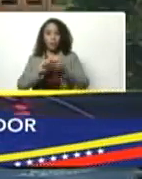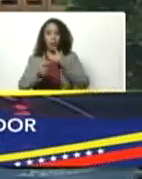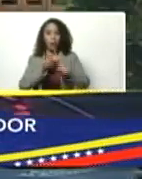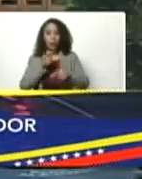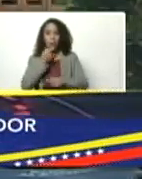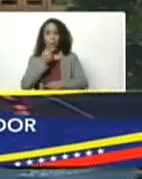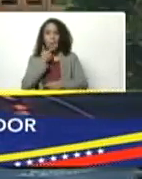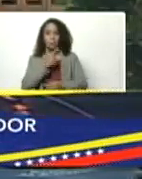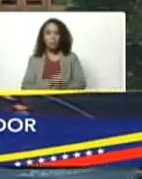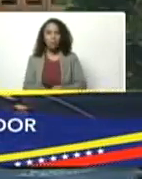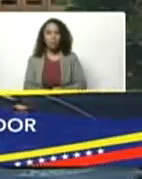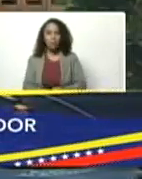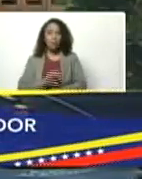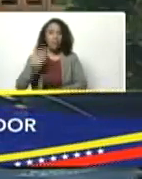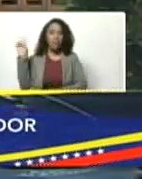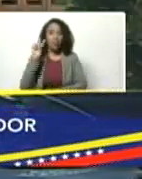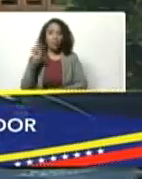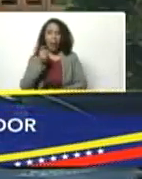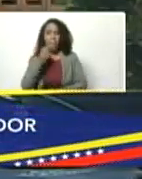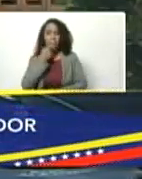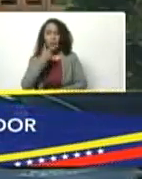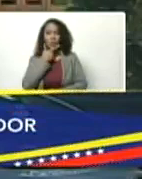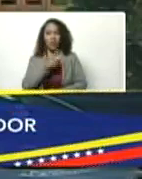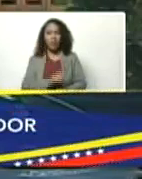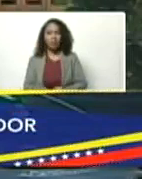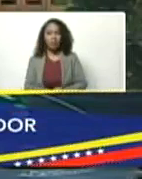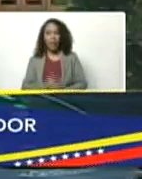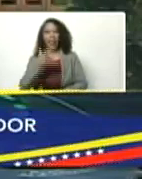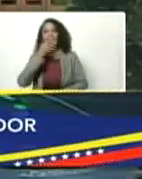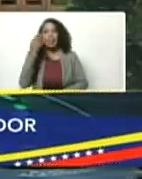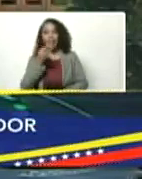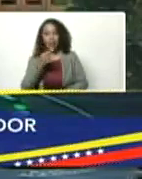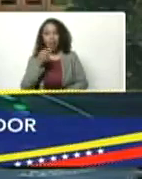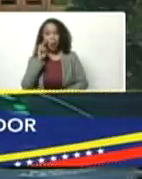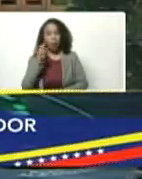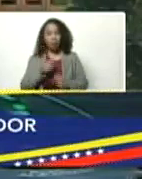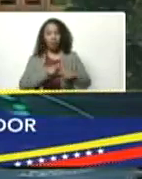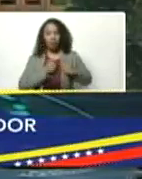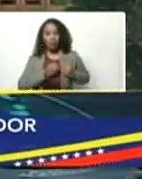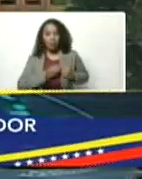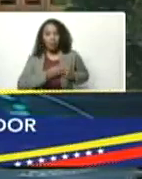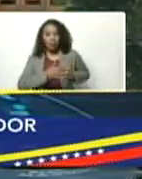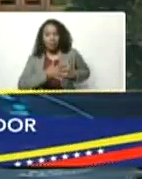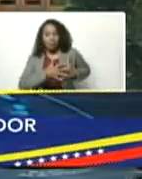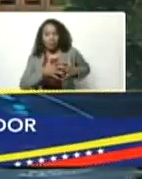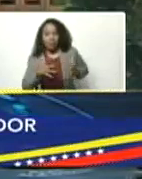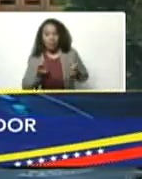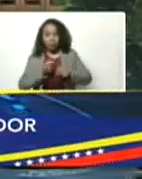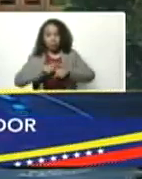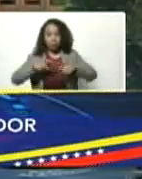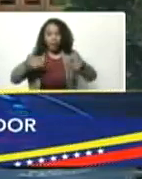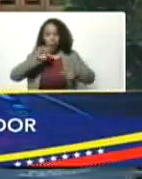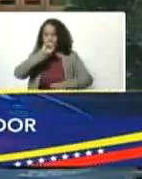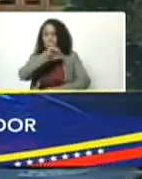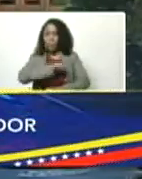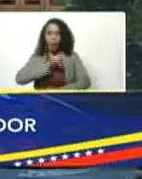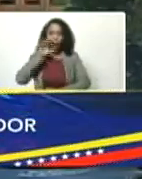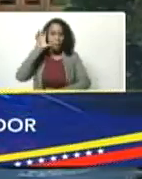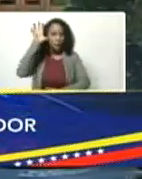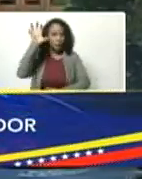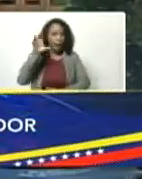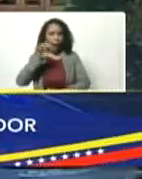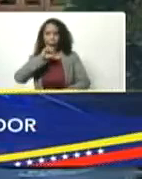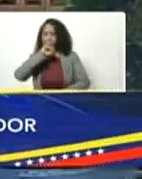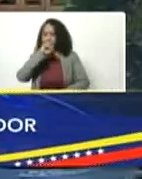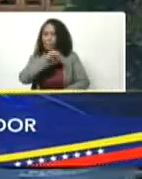vale. Venezuela es hermosa. De verdad, uno se le acrecienta el amor por nuestra patria. Se le acrecienta el amor por